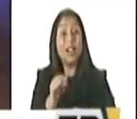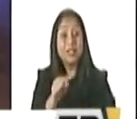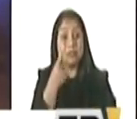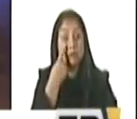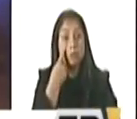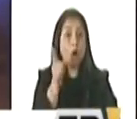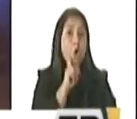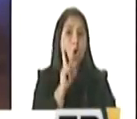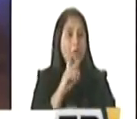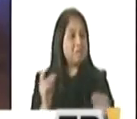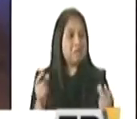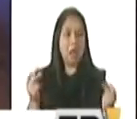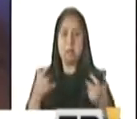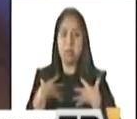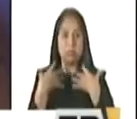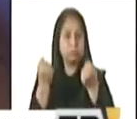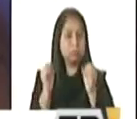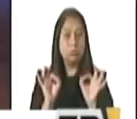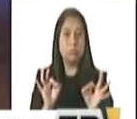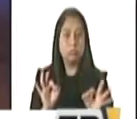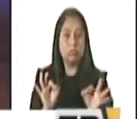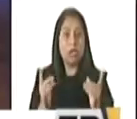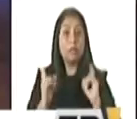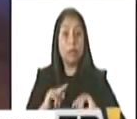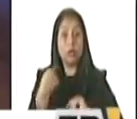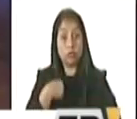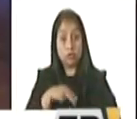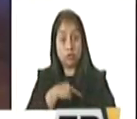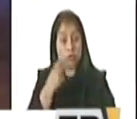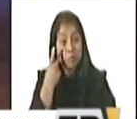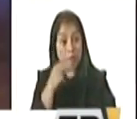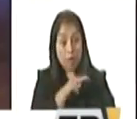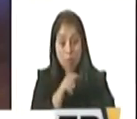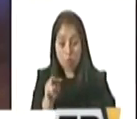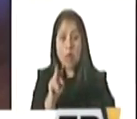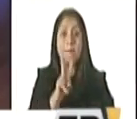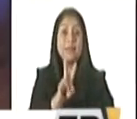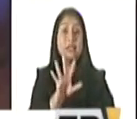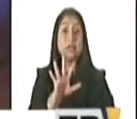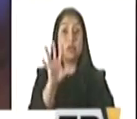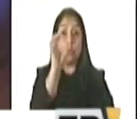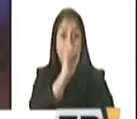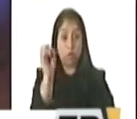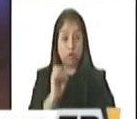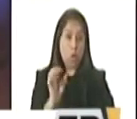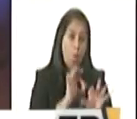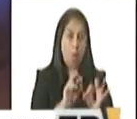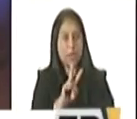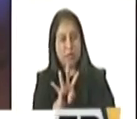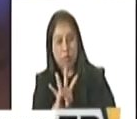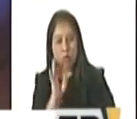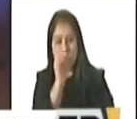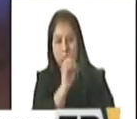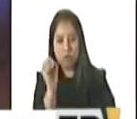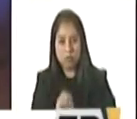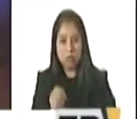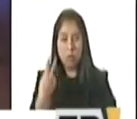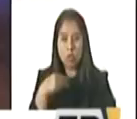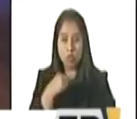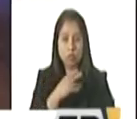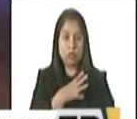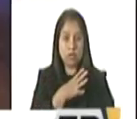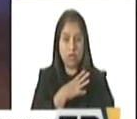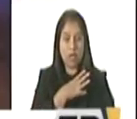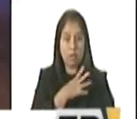recupera muchísimo más fácil. Y si nosotros vemos ese 25% o 24% que nosotros